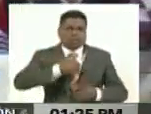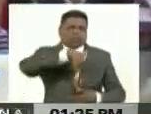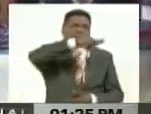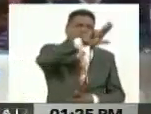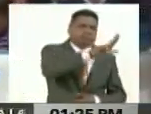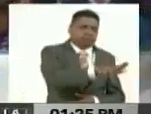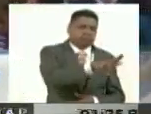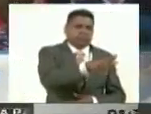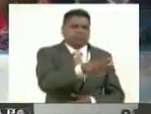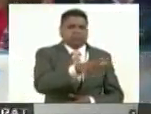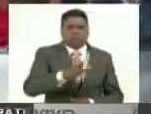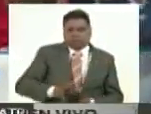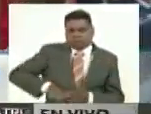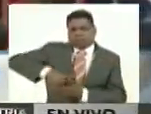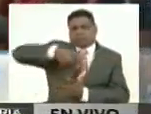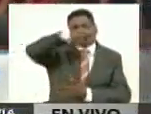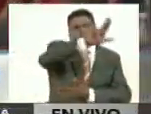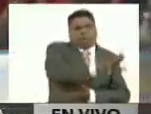armas.